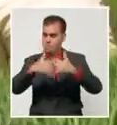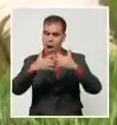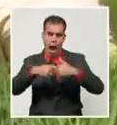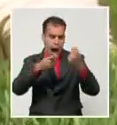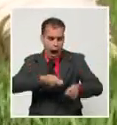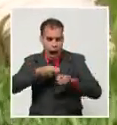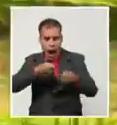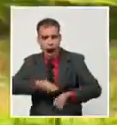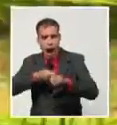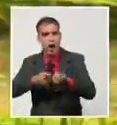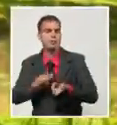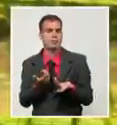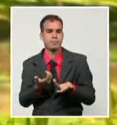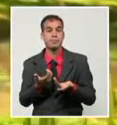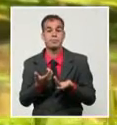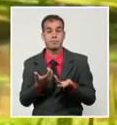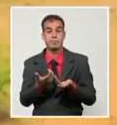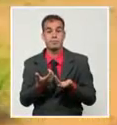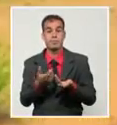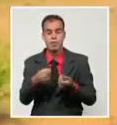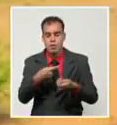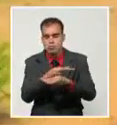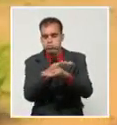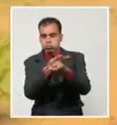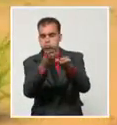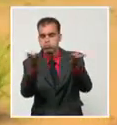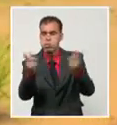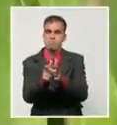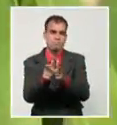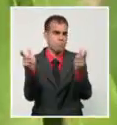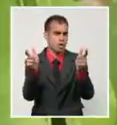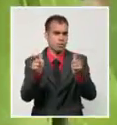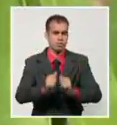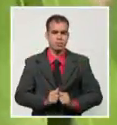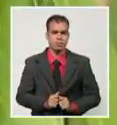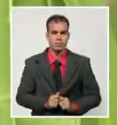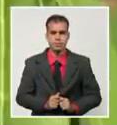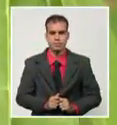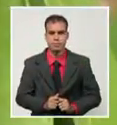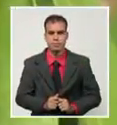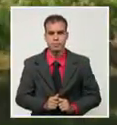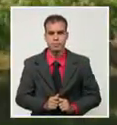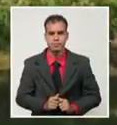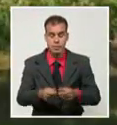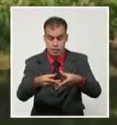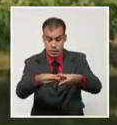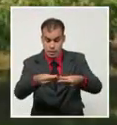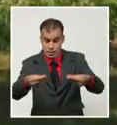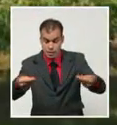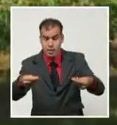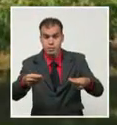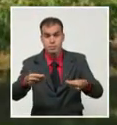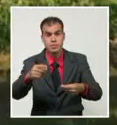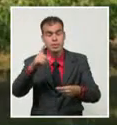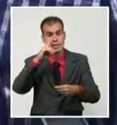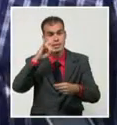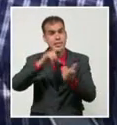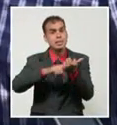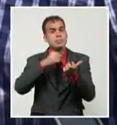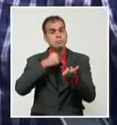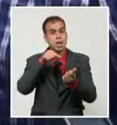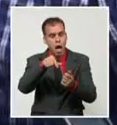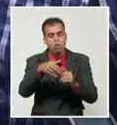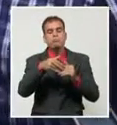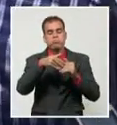y hacer sostenibles las entregas al pueblo. Los terrenos de la unidad empresarial NIPE marcaron el inicio